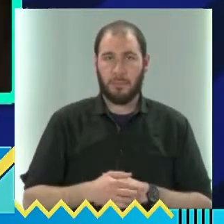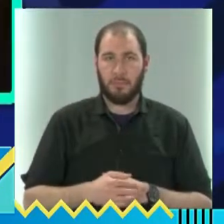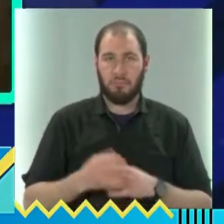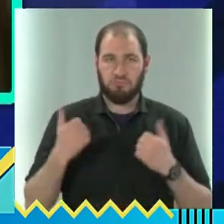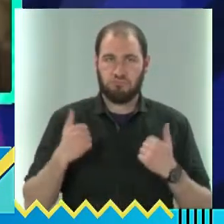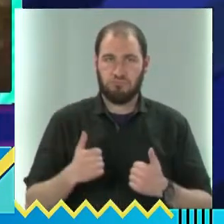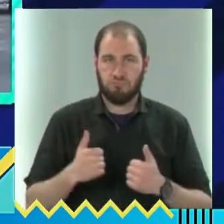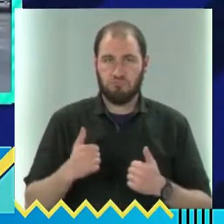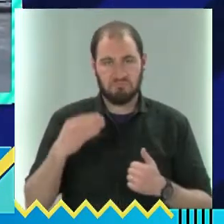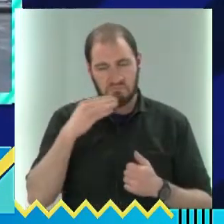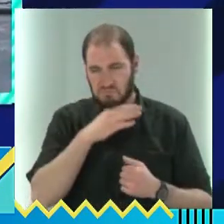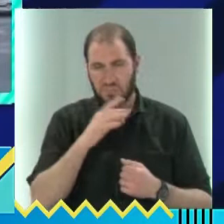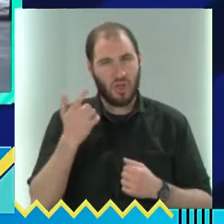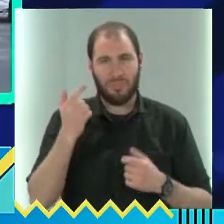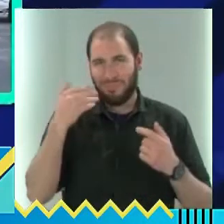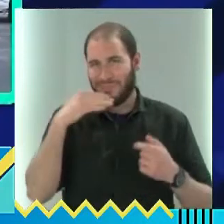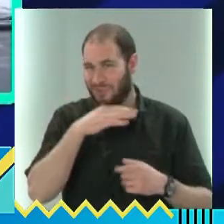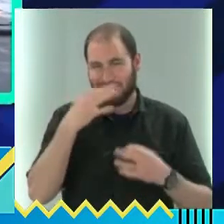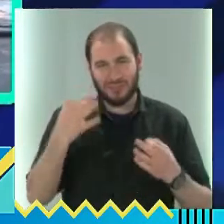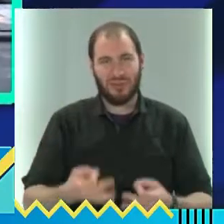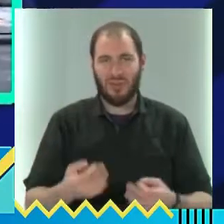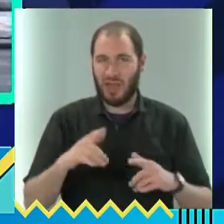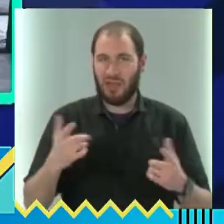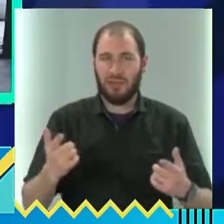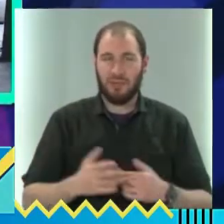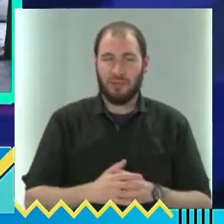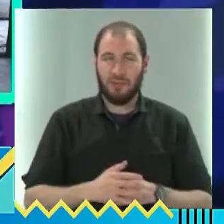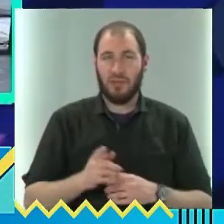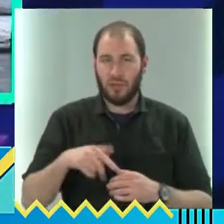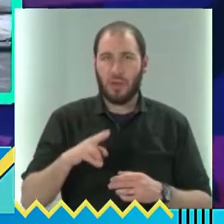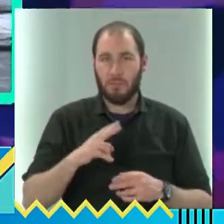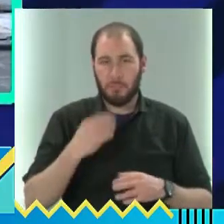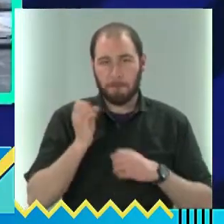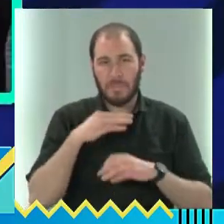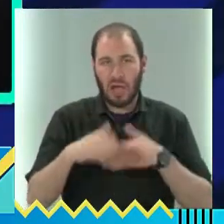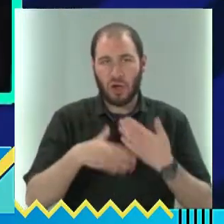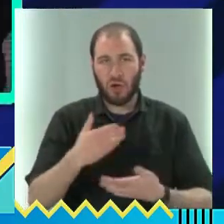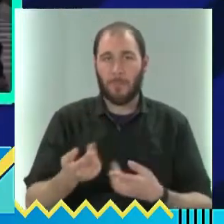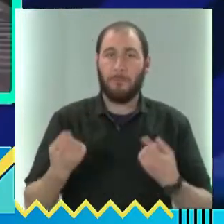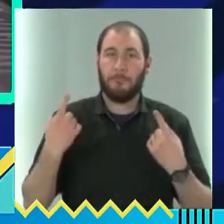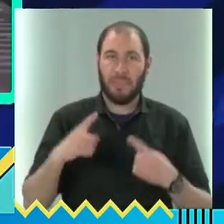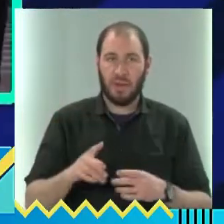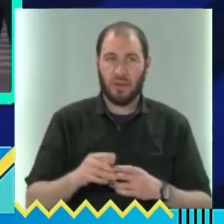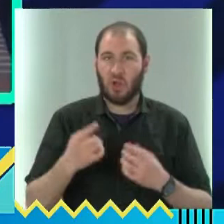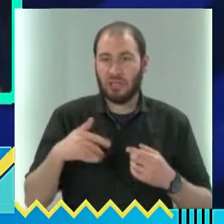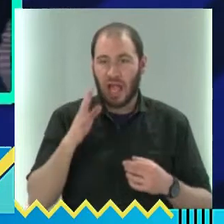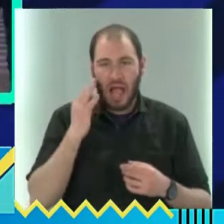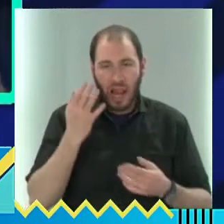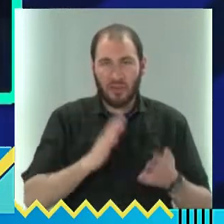perfecto y no hay nada perfecto debajo del sol. Se va a ir perfeccionando, pero había que hacer